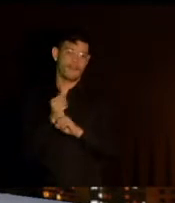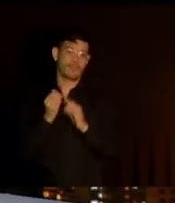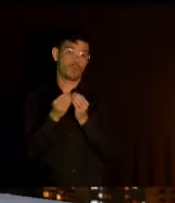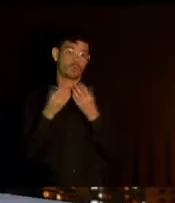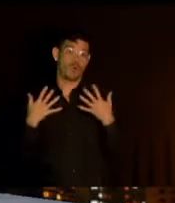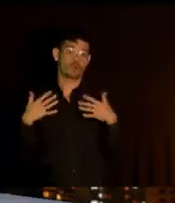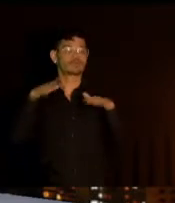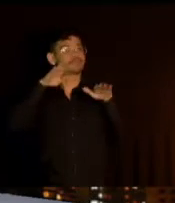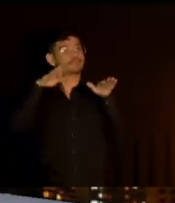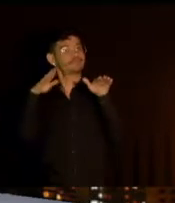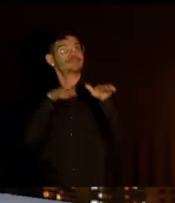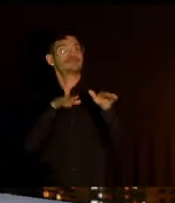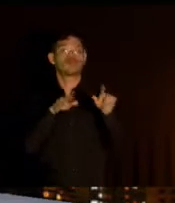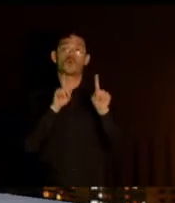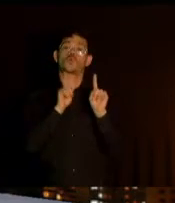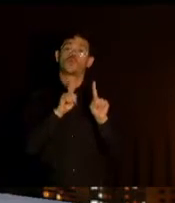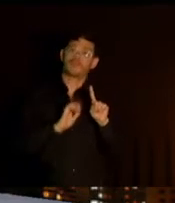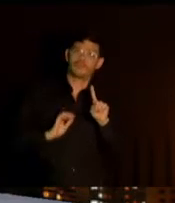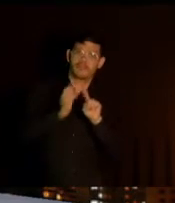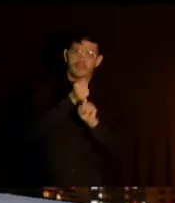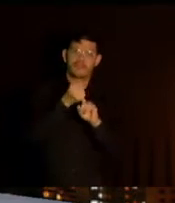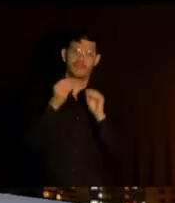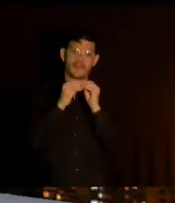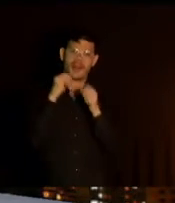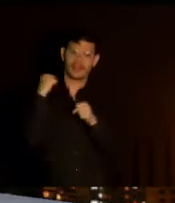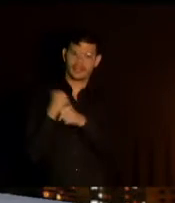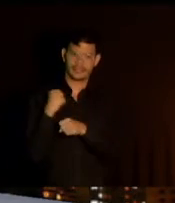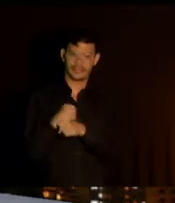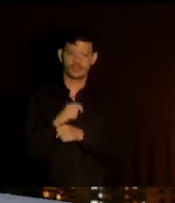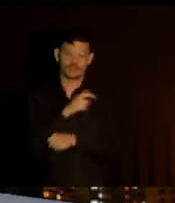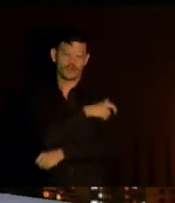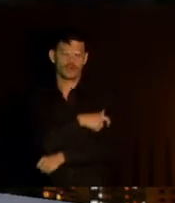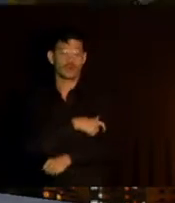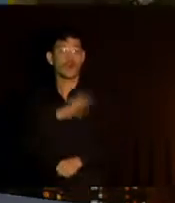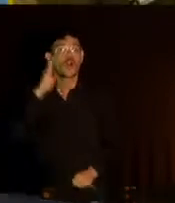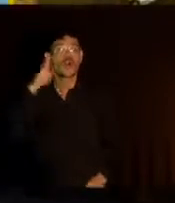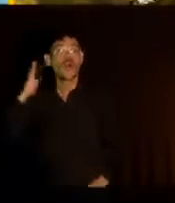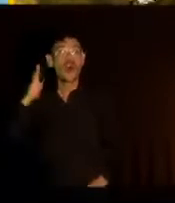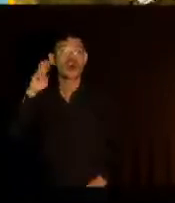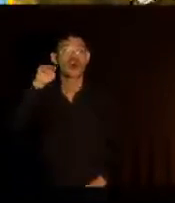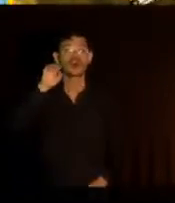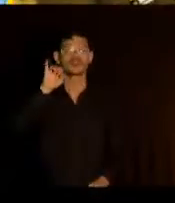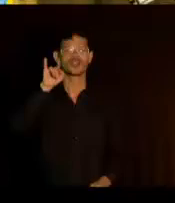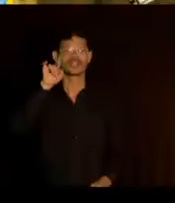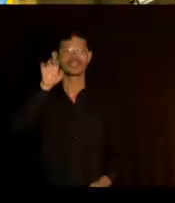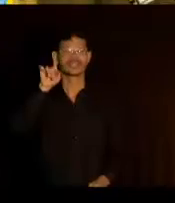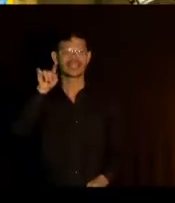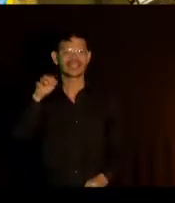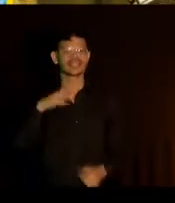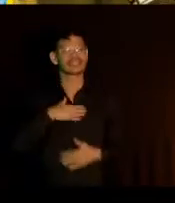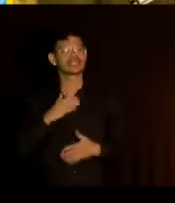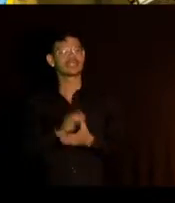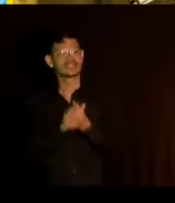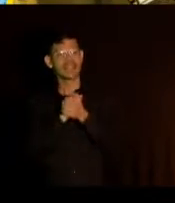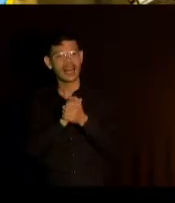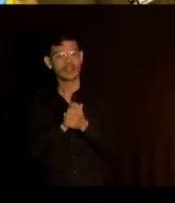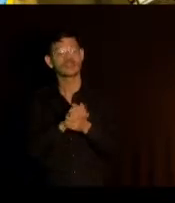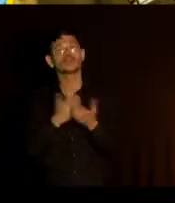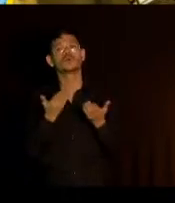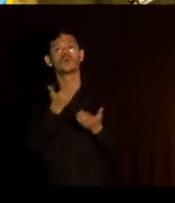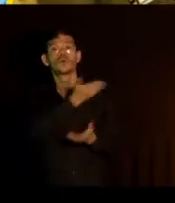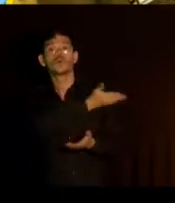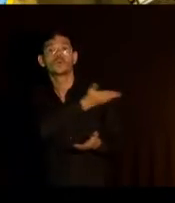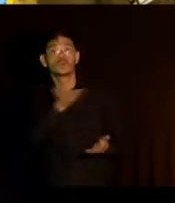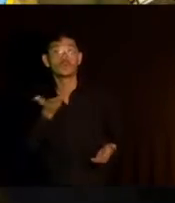sus logros y por todo el trabajo que ha hecho por el Comité Paralímpico. Hola Moisés, ¿qué tal? Un saludo muy cordial. ¿Y cómo reciben ustedes los